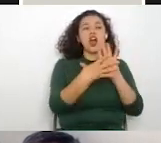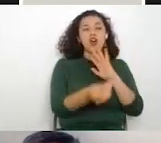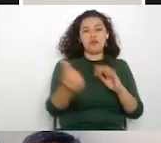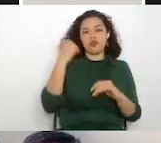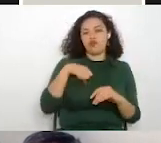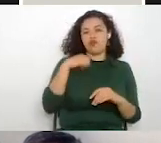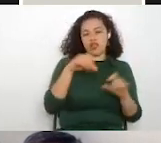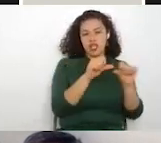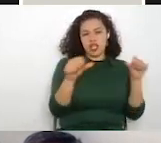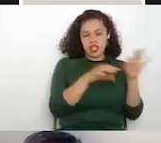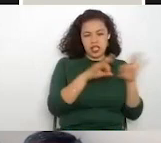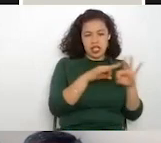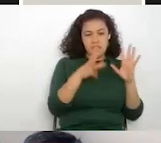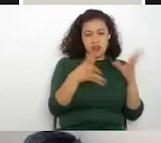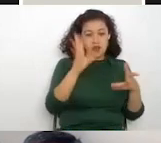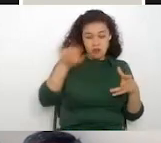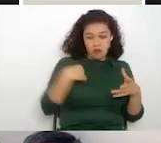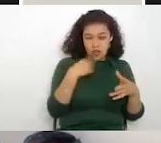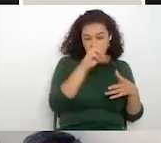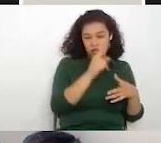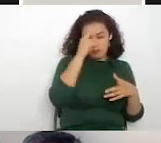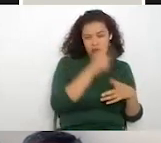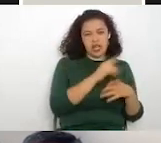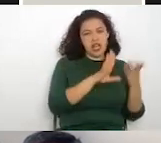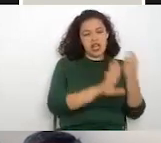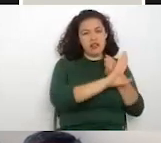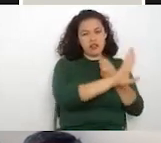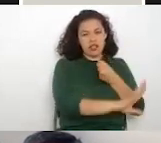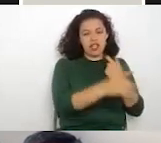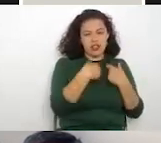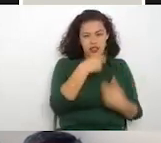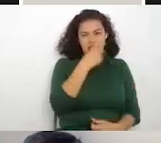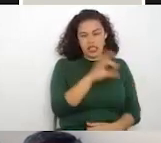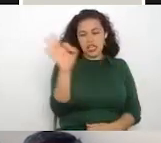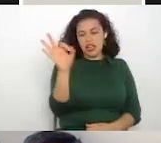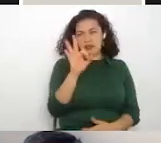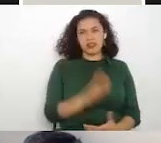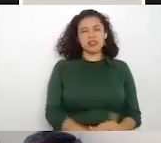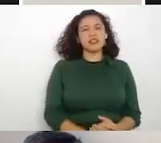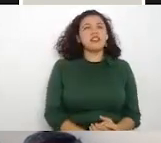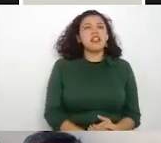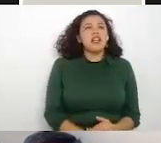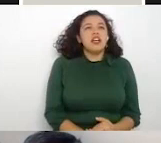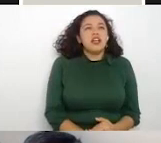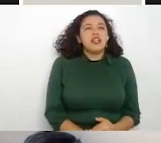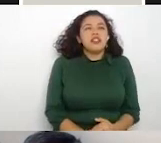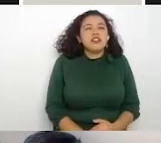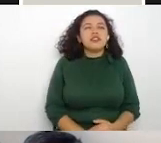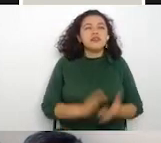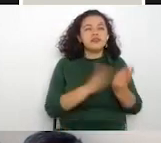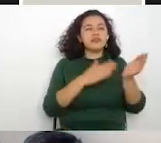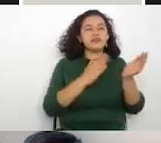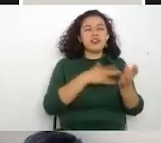trabajo para evitar precisamente lo que comentaba, que se pudiera seguir haciendo uso de un documento que ya no